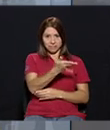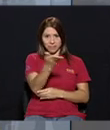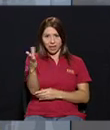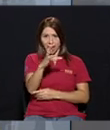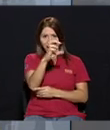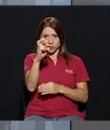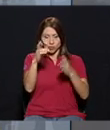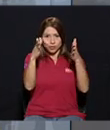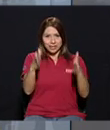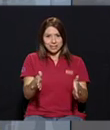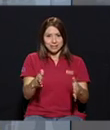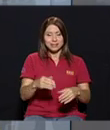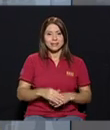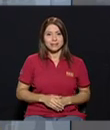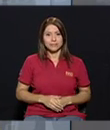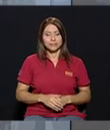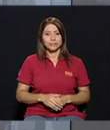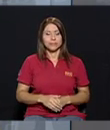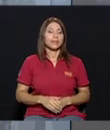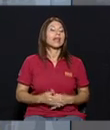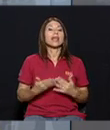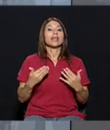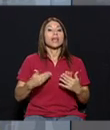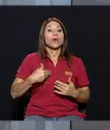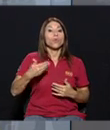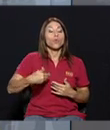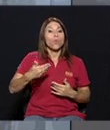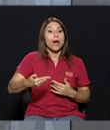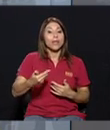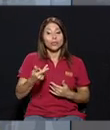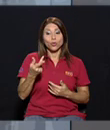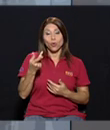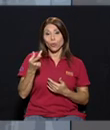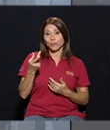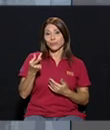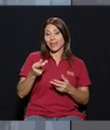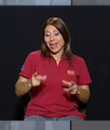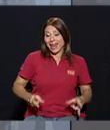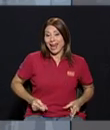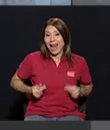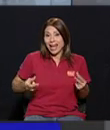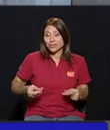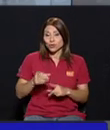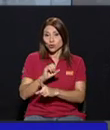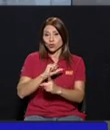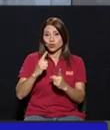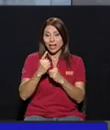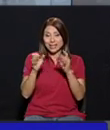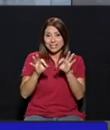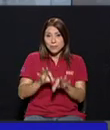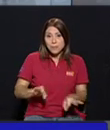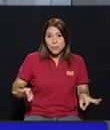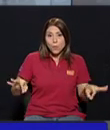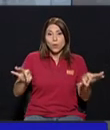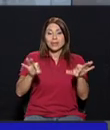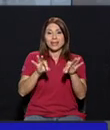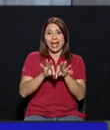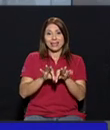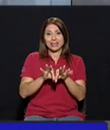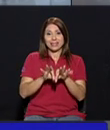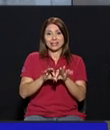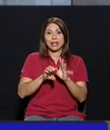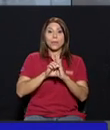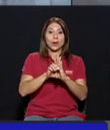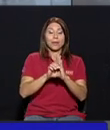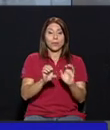costarricenses que nunca, cuando se recortan gastos sociales tan importantes